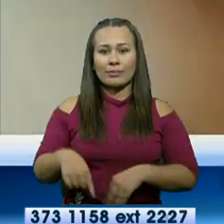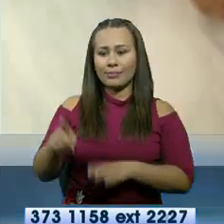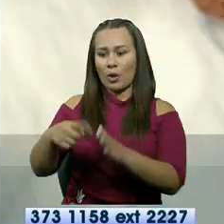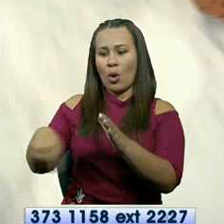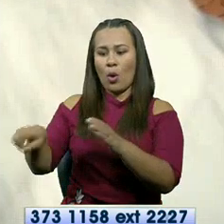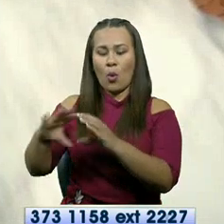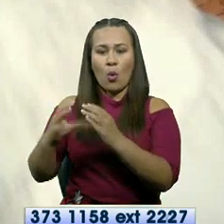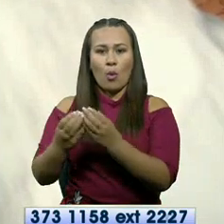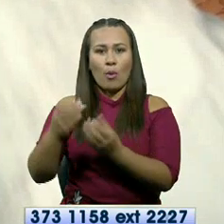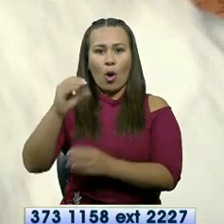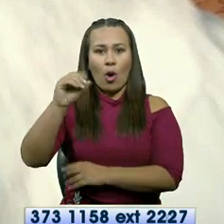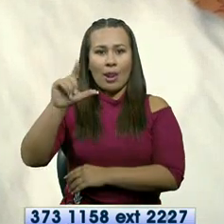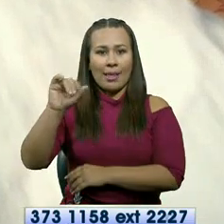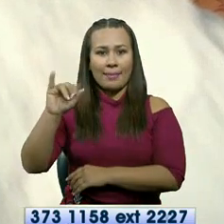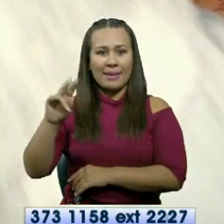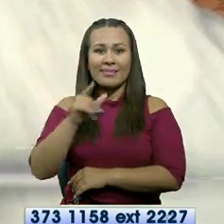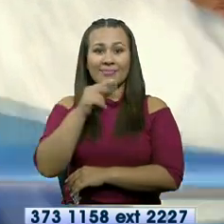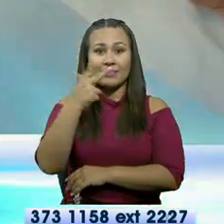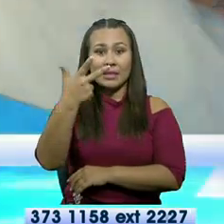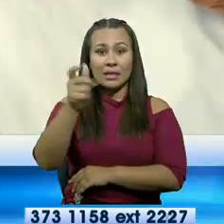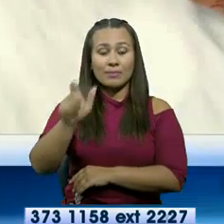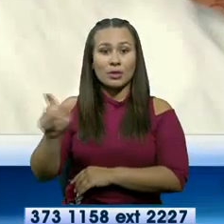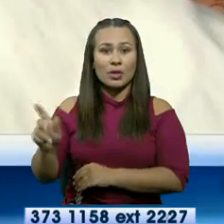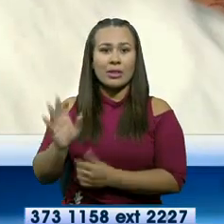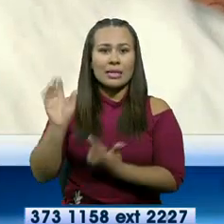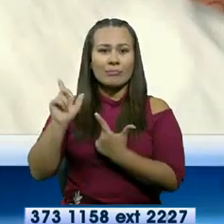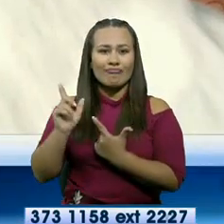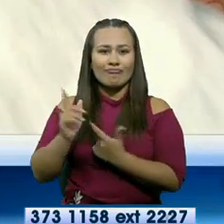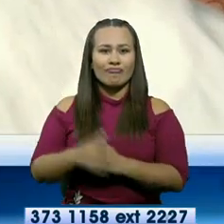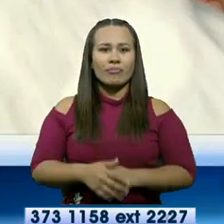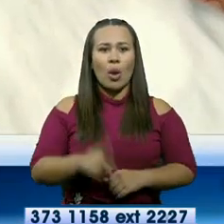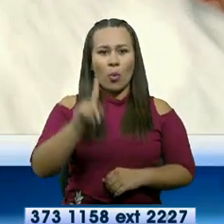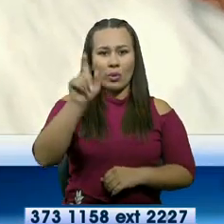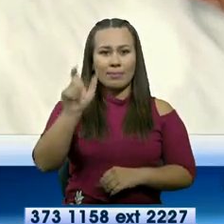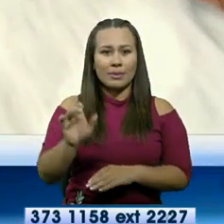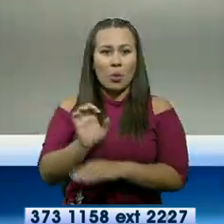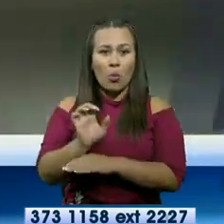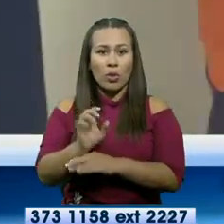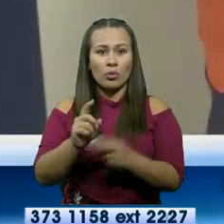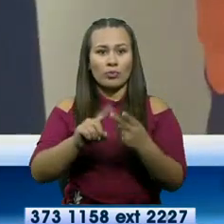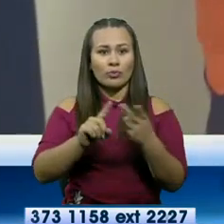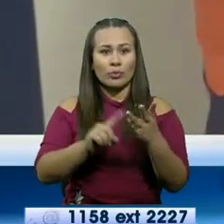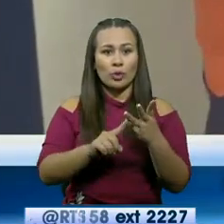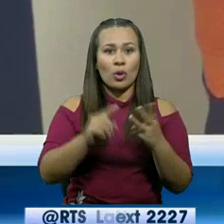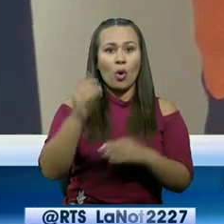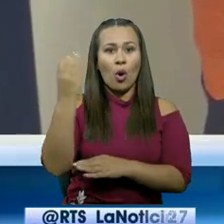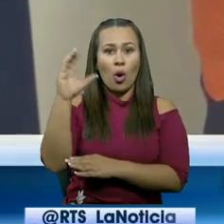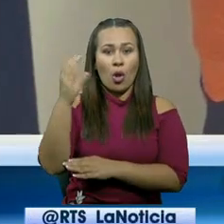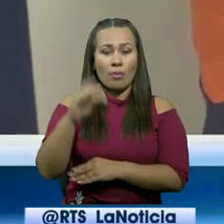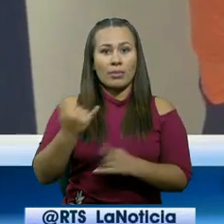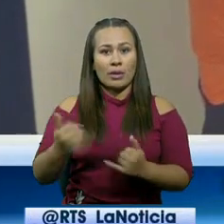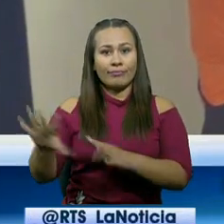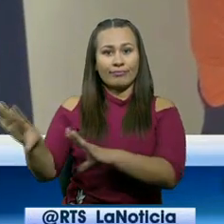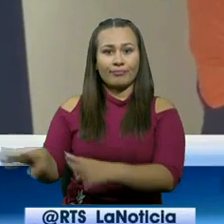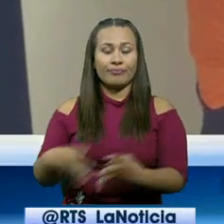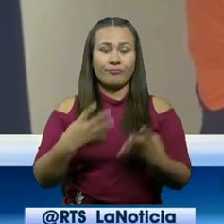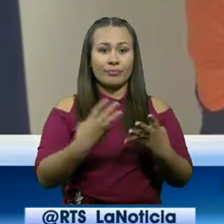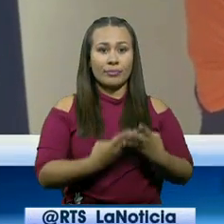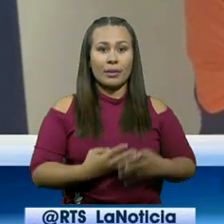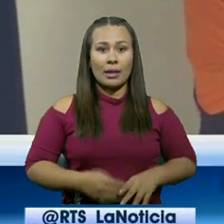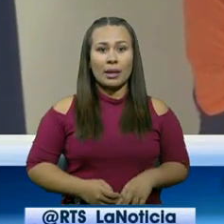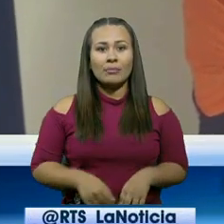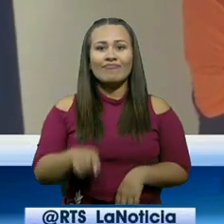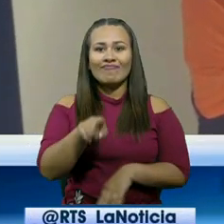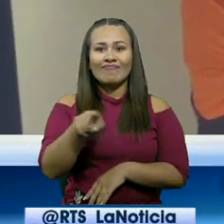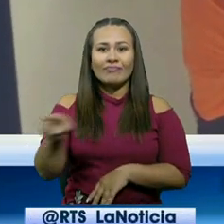Sinisterra. 3 supuestos integrantes del anillo de seguridad y alias Guacho, un ecuatoriano y 2 colombianos, fueron detenidos. Aparentemente serían